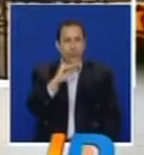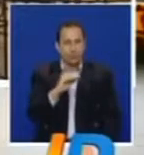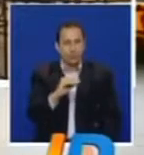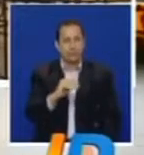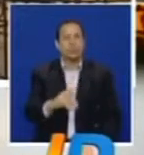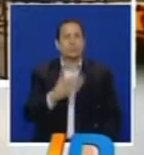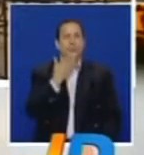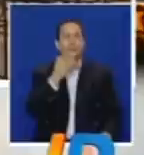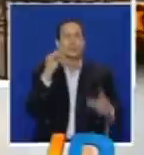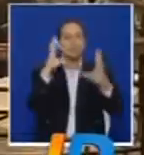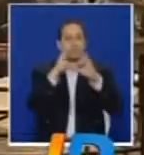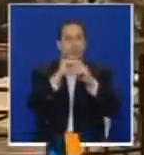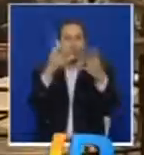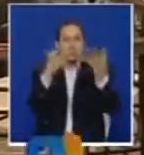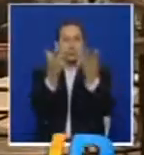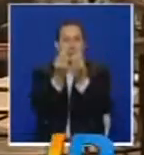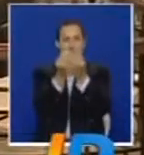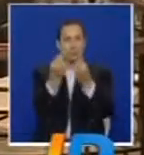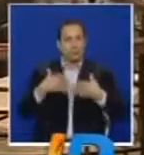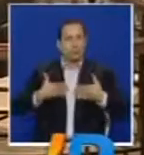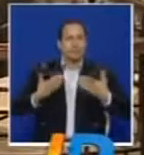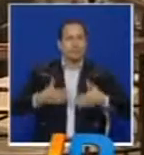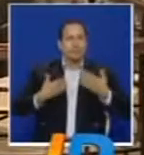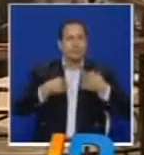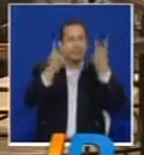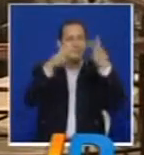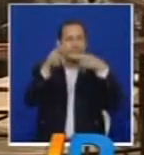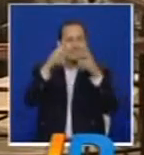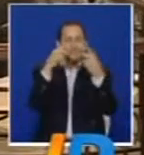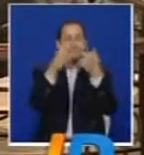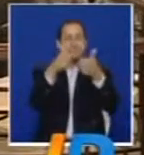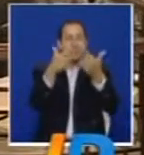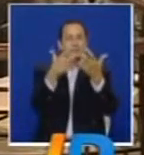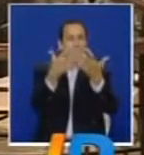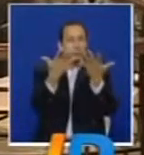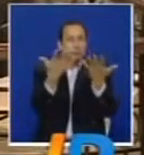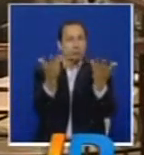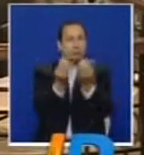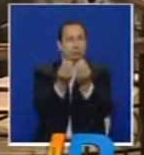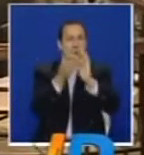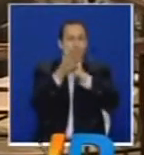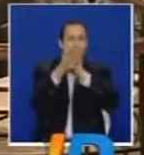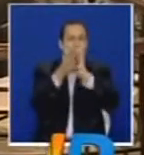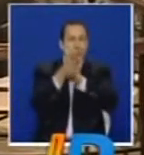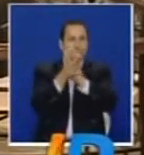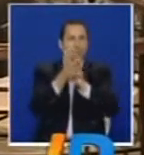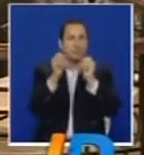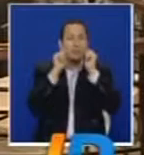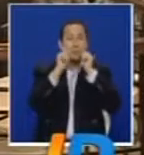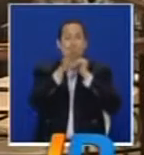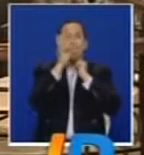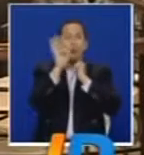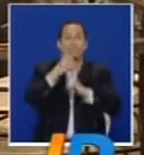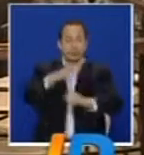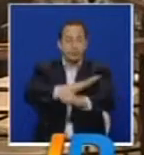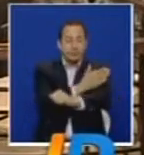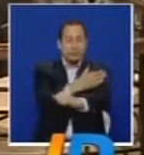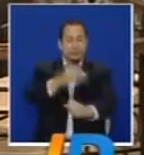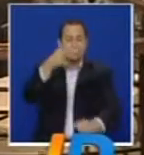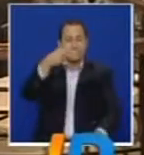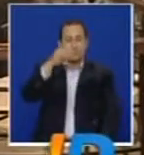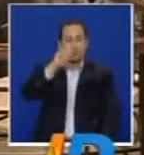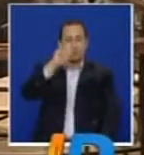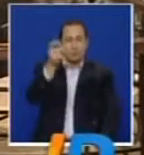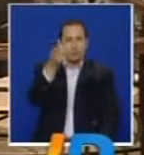muy buenas noches para todos. Es un placer saludarlos de nuevo aquí en las notas del entretenimiento. Les cuento que el músico Hugo Candelario es el gran homenajeado